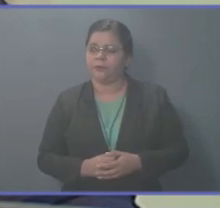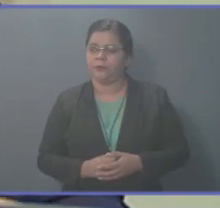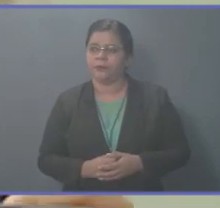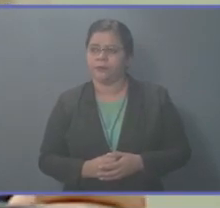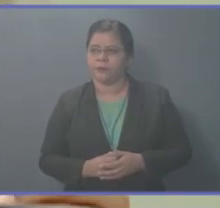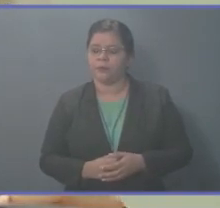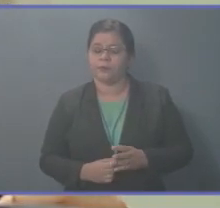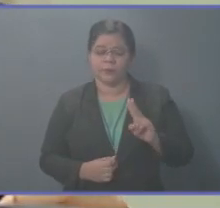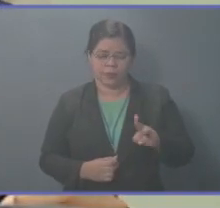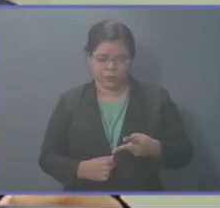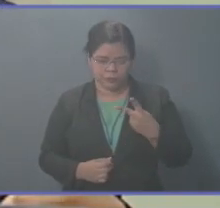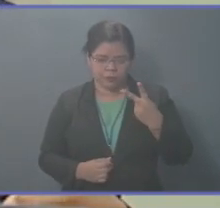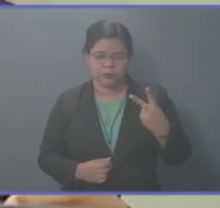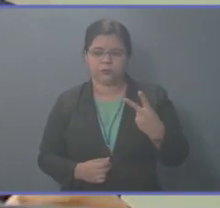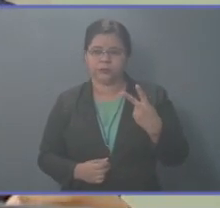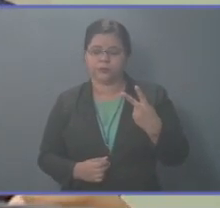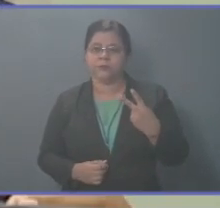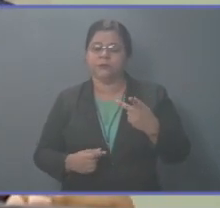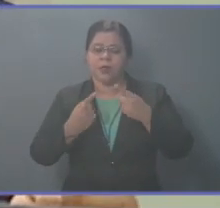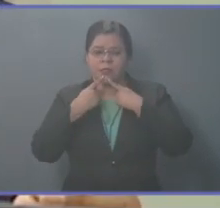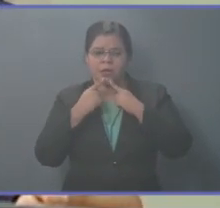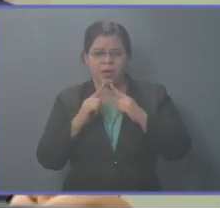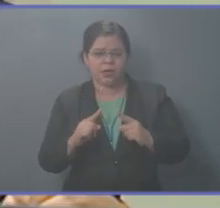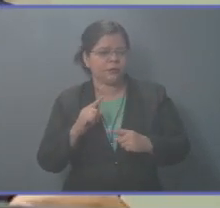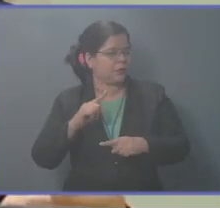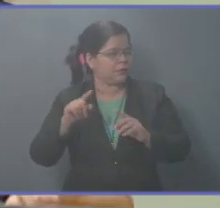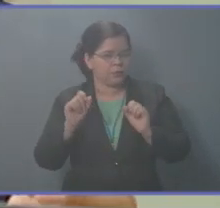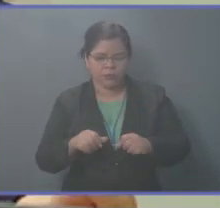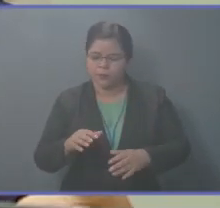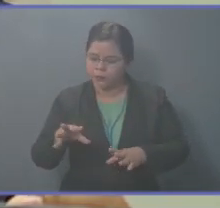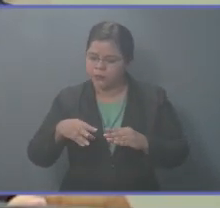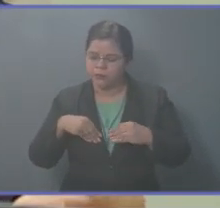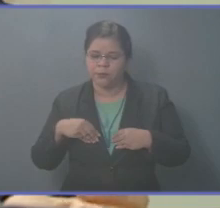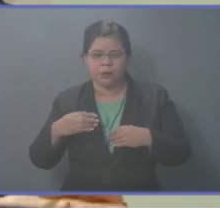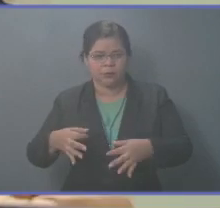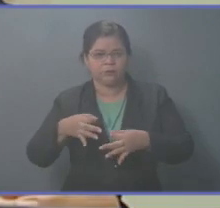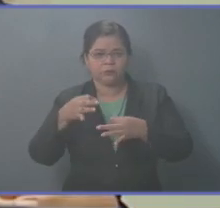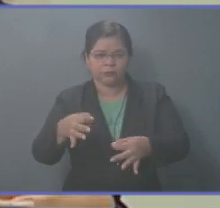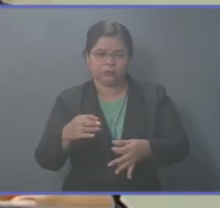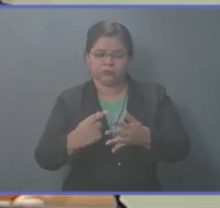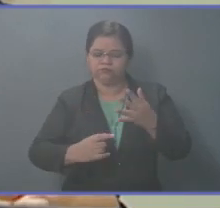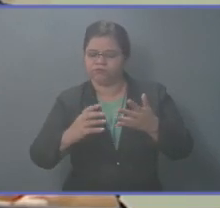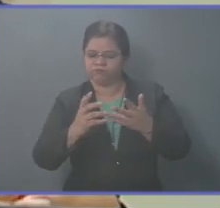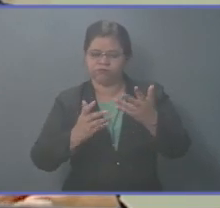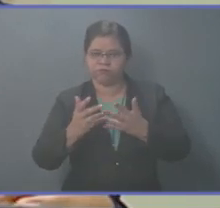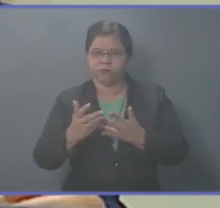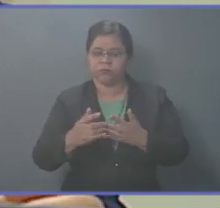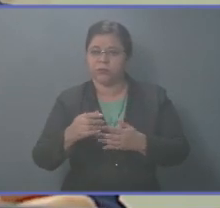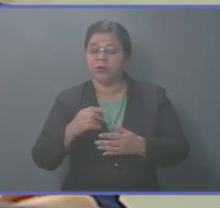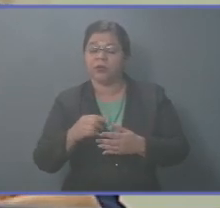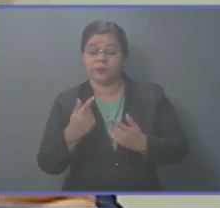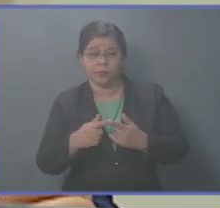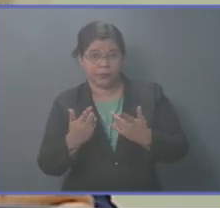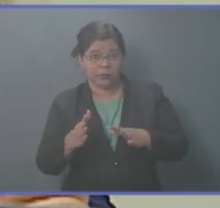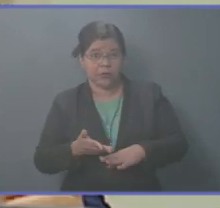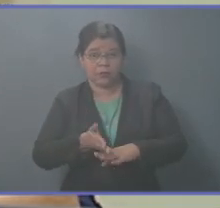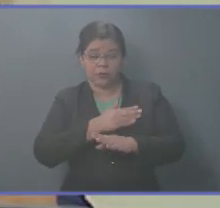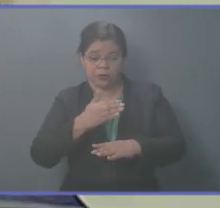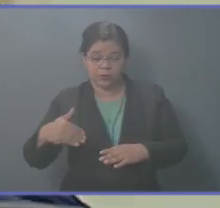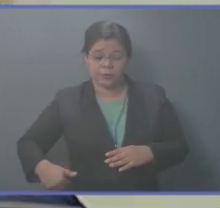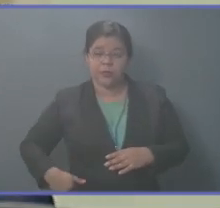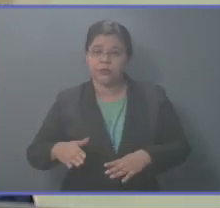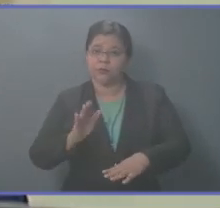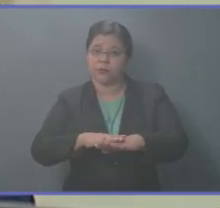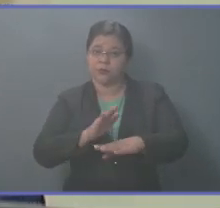demanden. Segundo, declárese improcedente la demanda en lo que se refiere a la inconstitucionalidad del tuit mediante el cual el presidente de la República